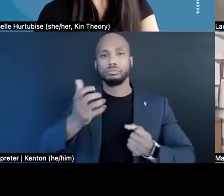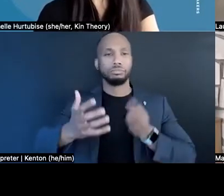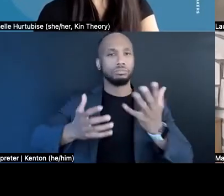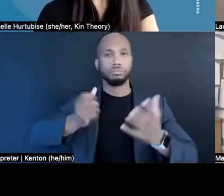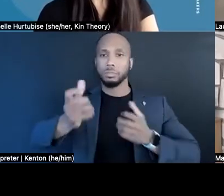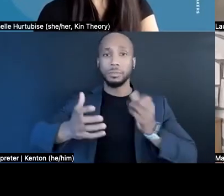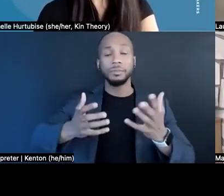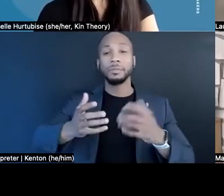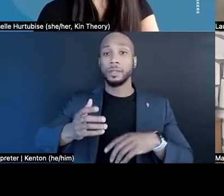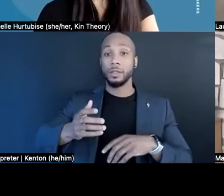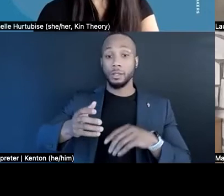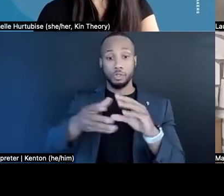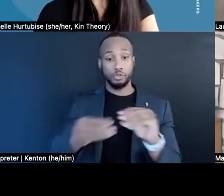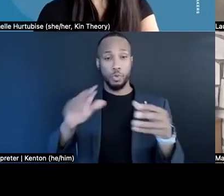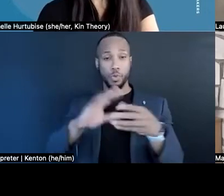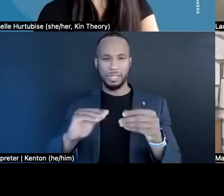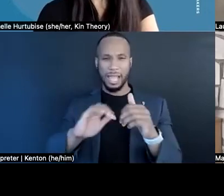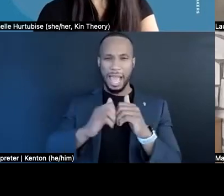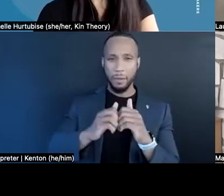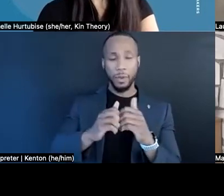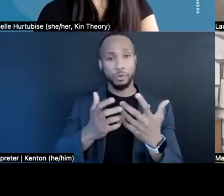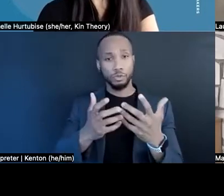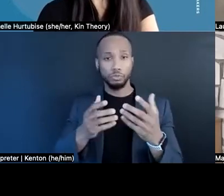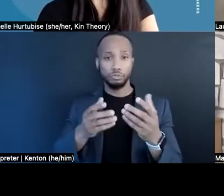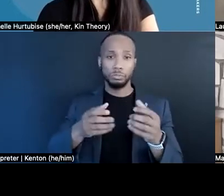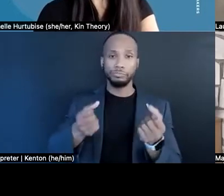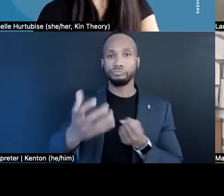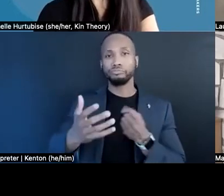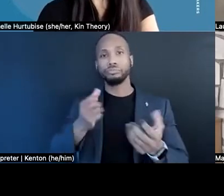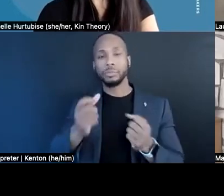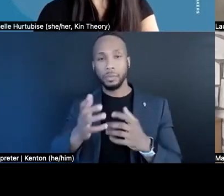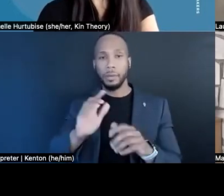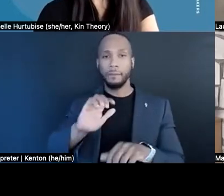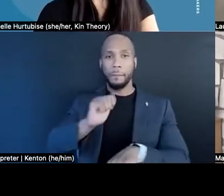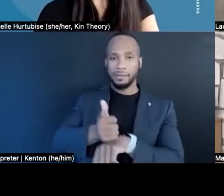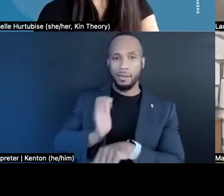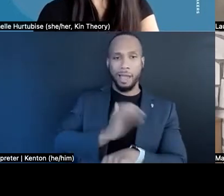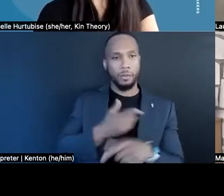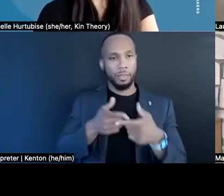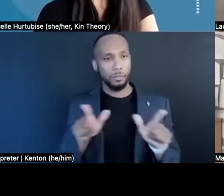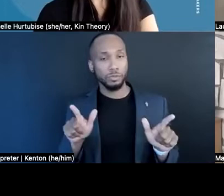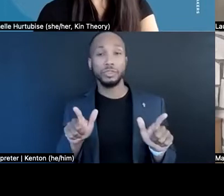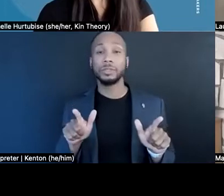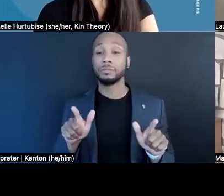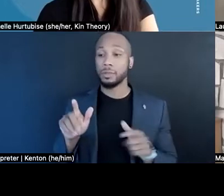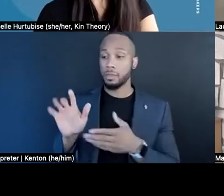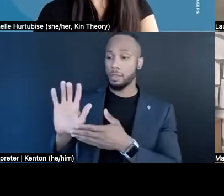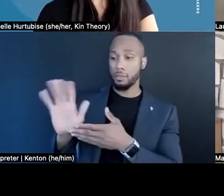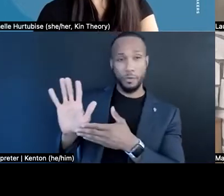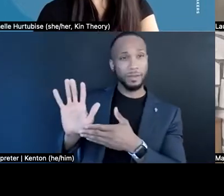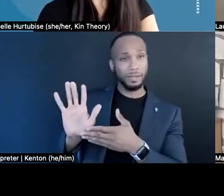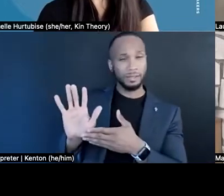cuentan las historias desde nuestros propios idiomas, cómo pensar las películas desde